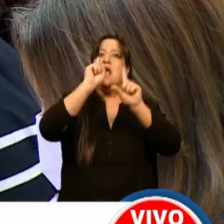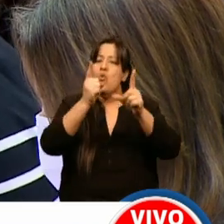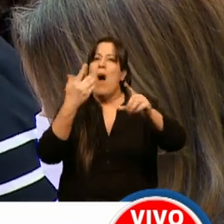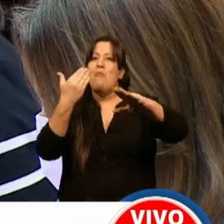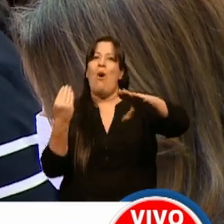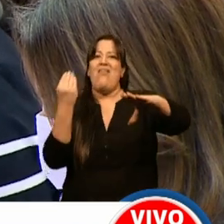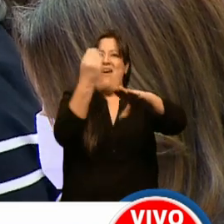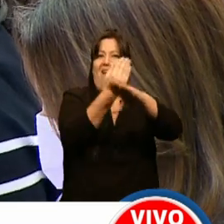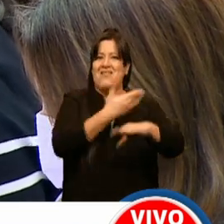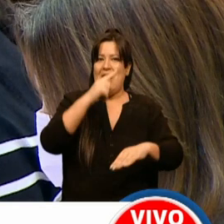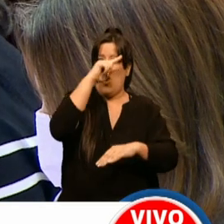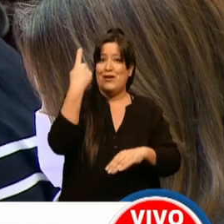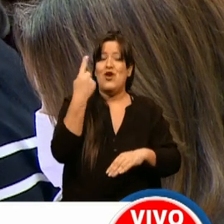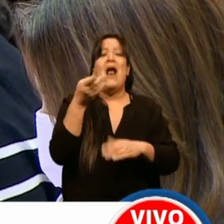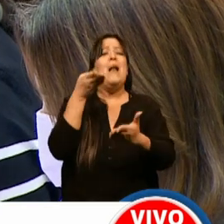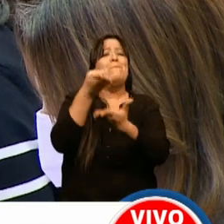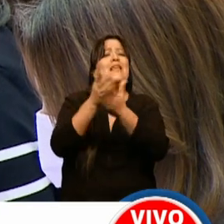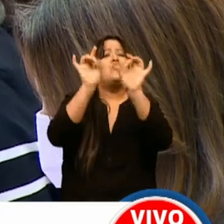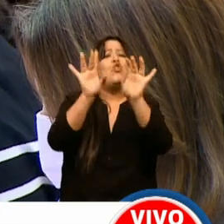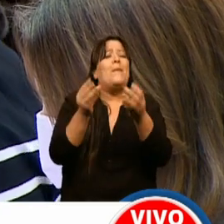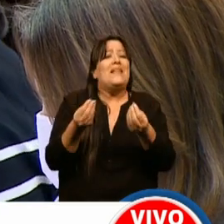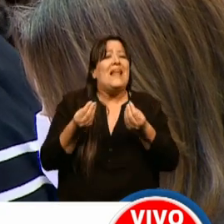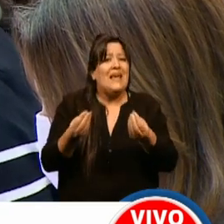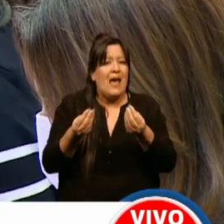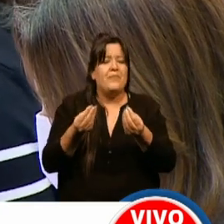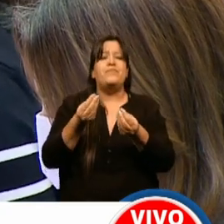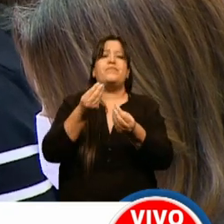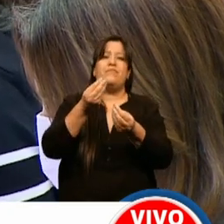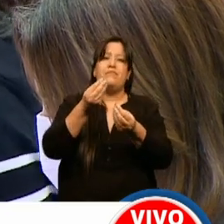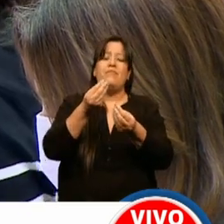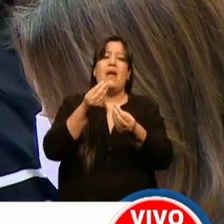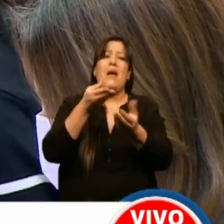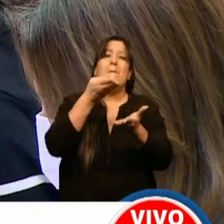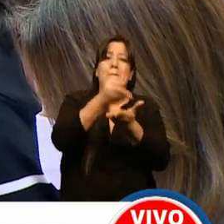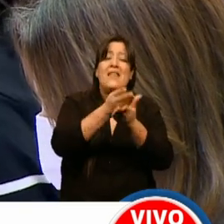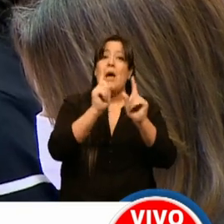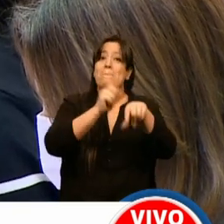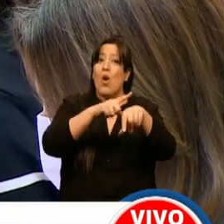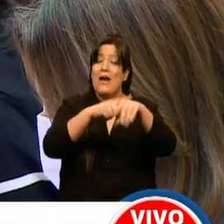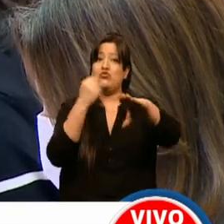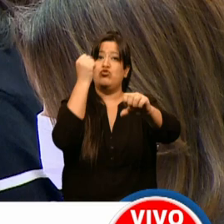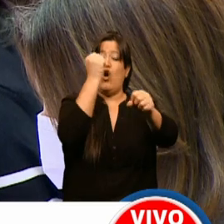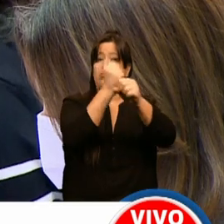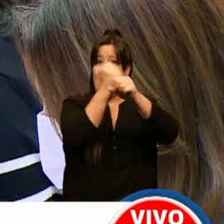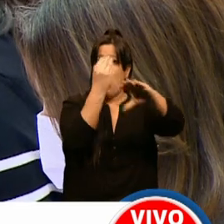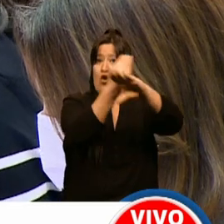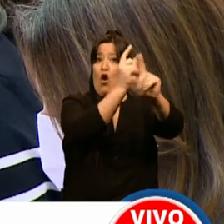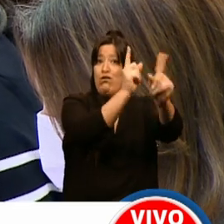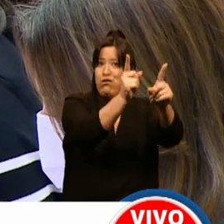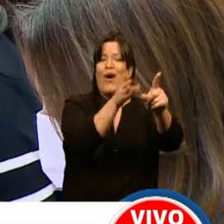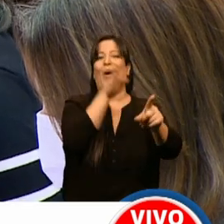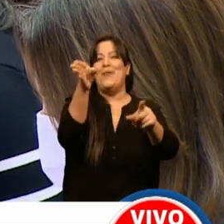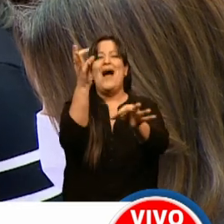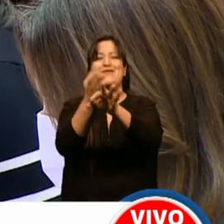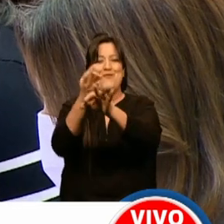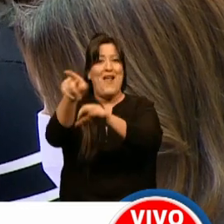simplemente que terminen la educación mientras están trabajando es a mi